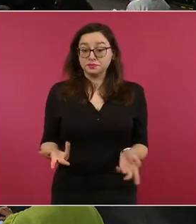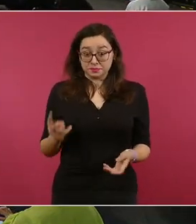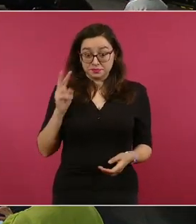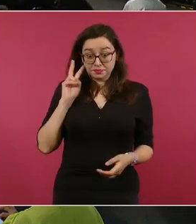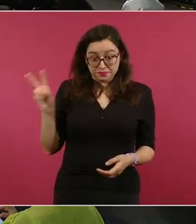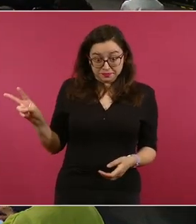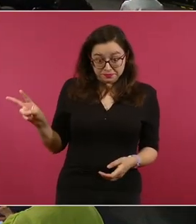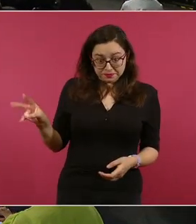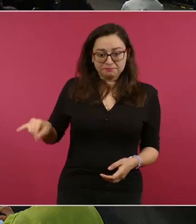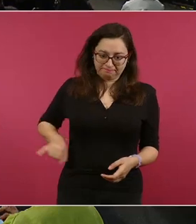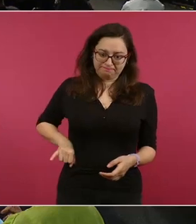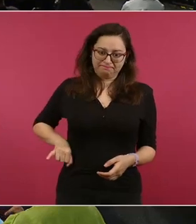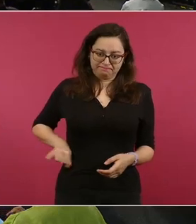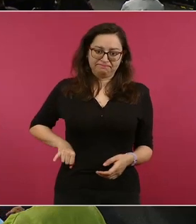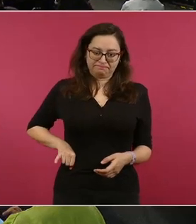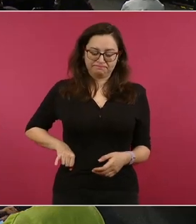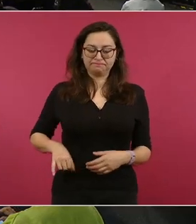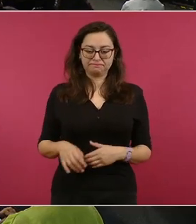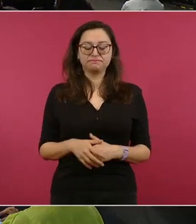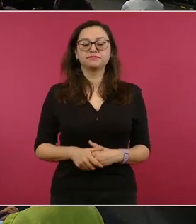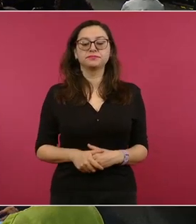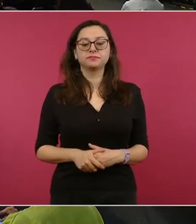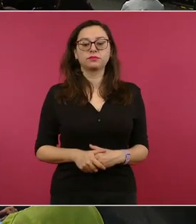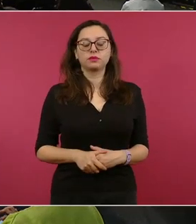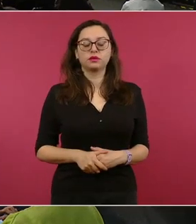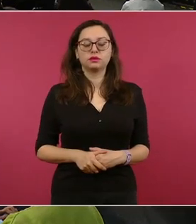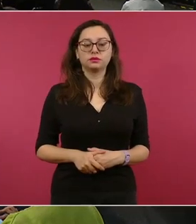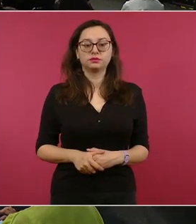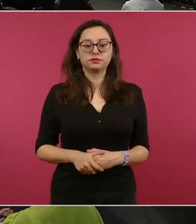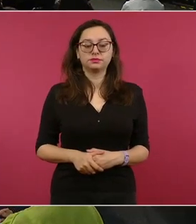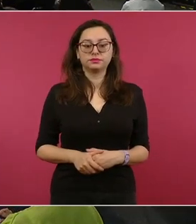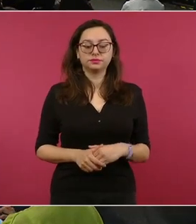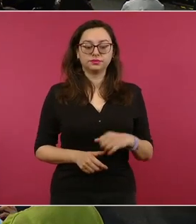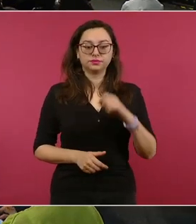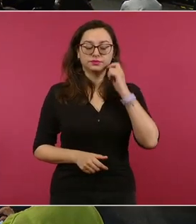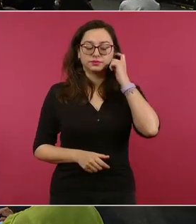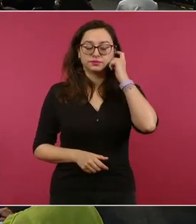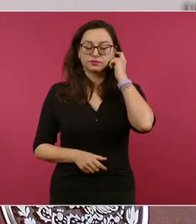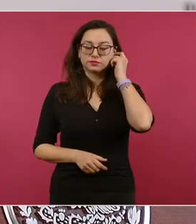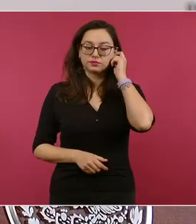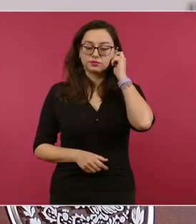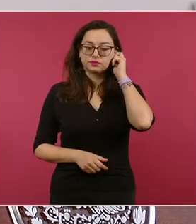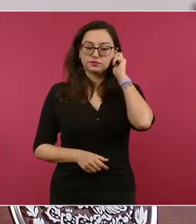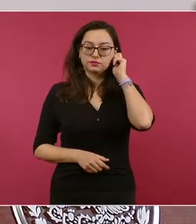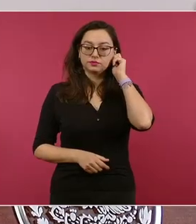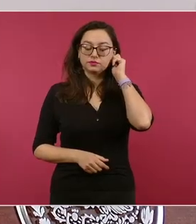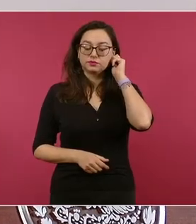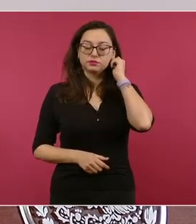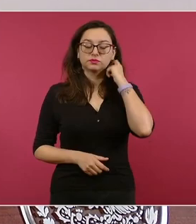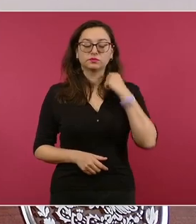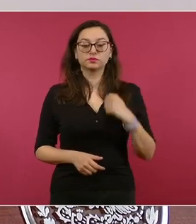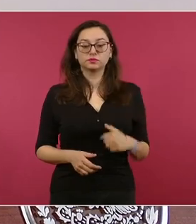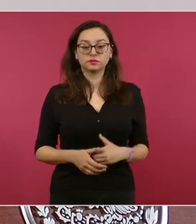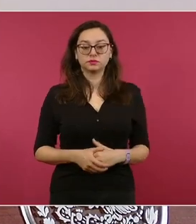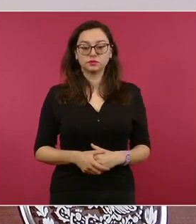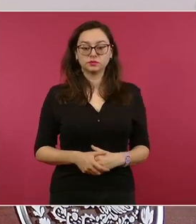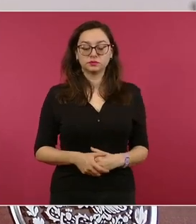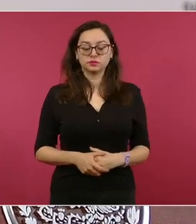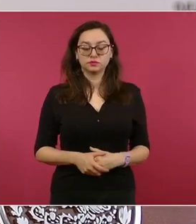también para conocimiento, ¿no? Yo creo que hubo